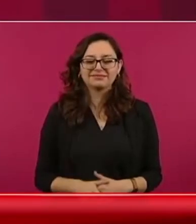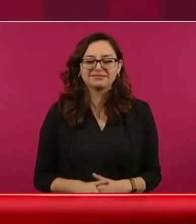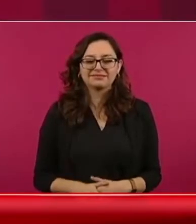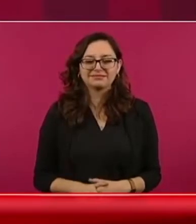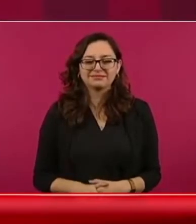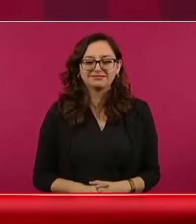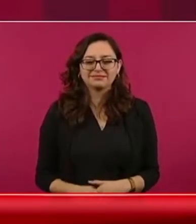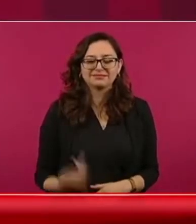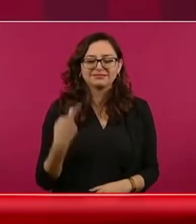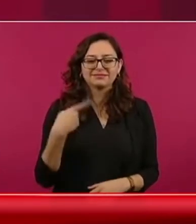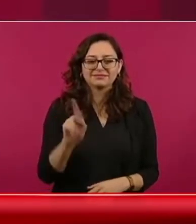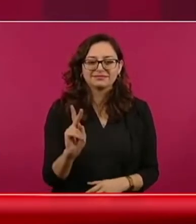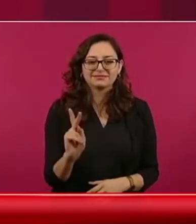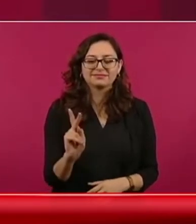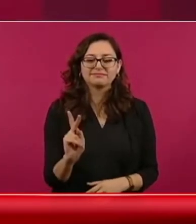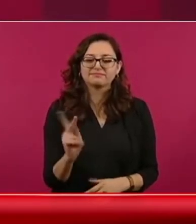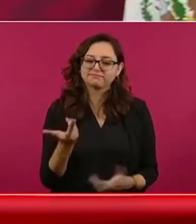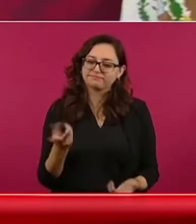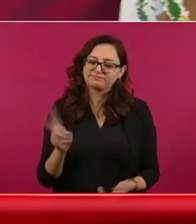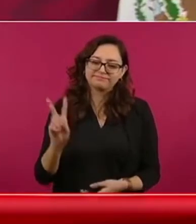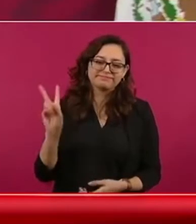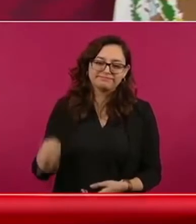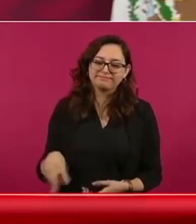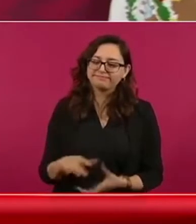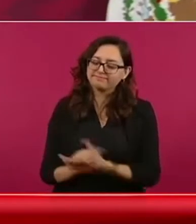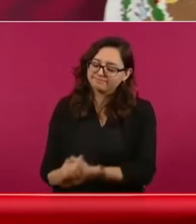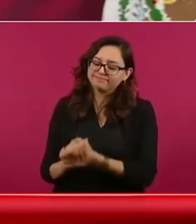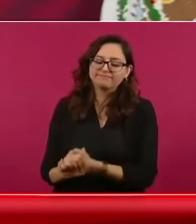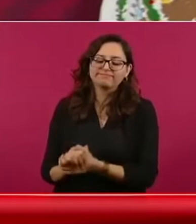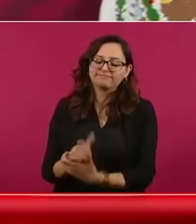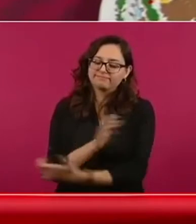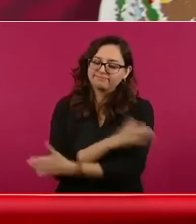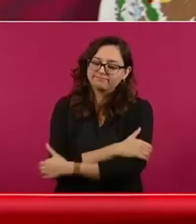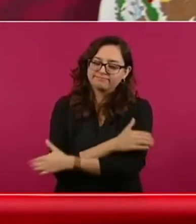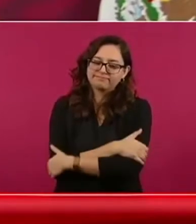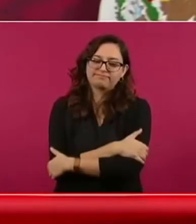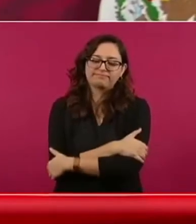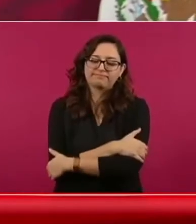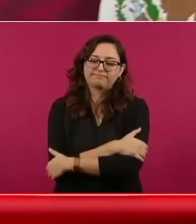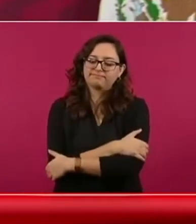Pero un saludo a don Eric. Y